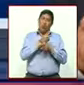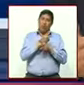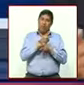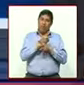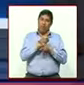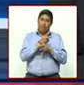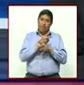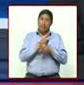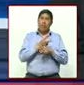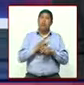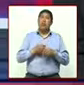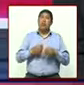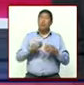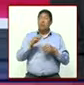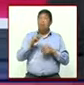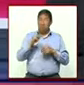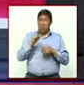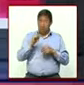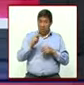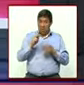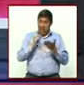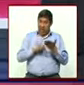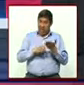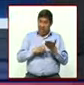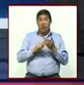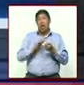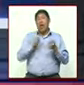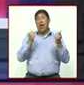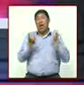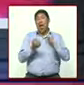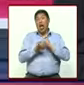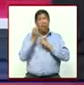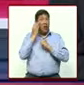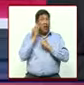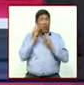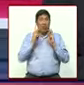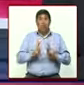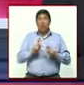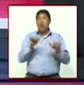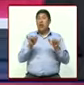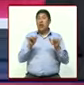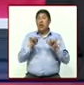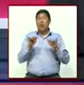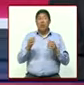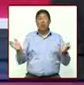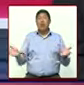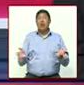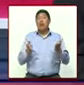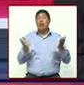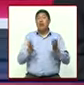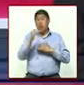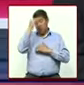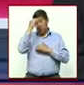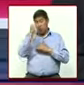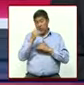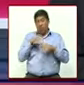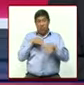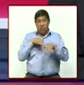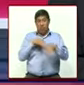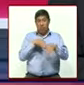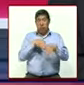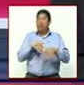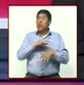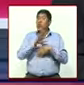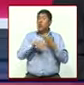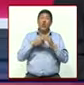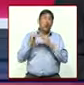accidentes. Musk destacó que este modelo no solo transformará la experiencia del usuario, sino que también contribuirá a la reducción de la congestión y la